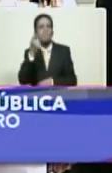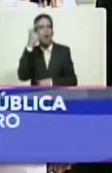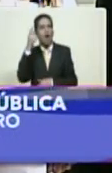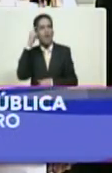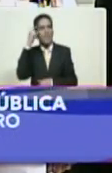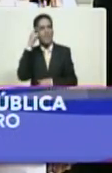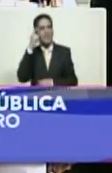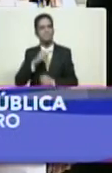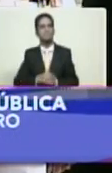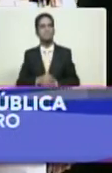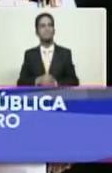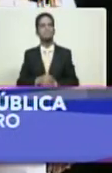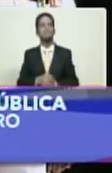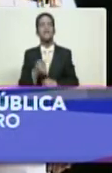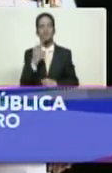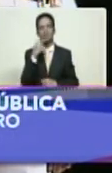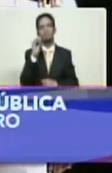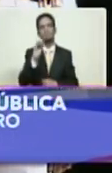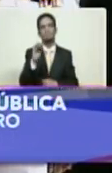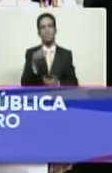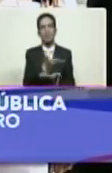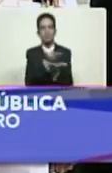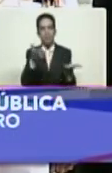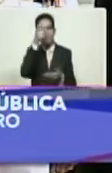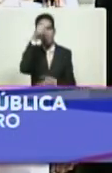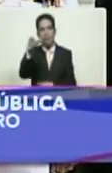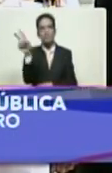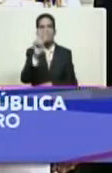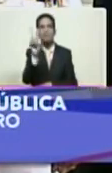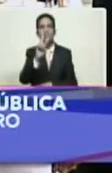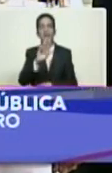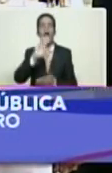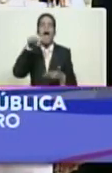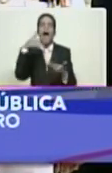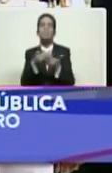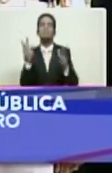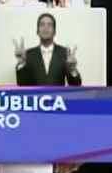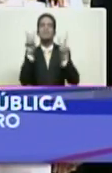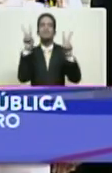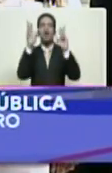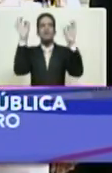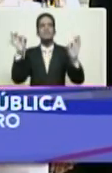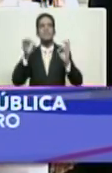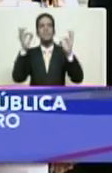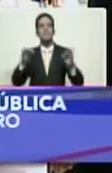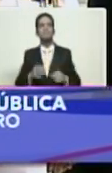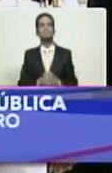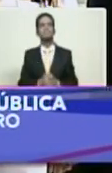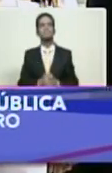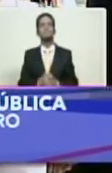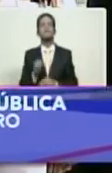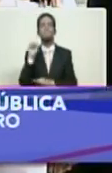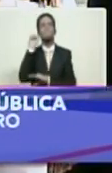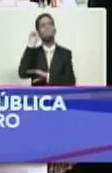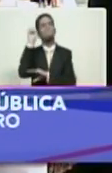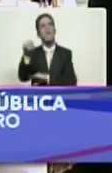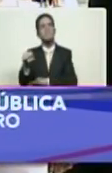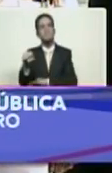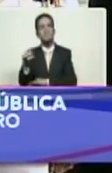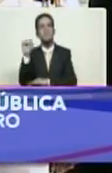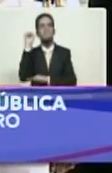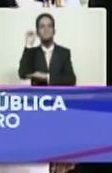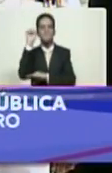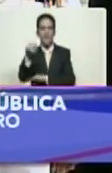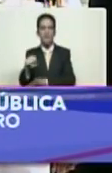logros. Y le digo como siempre al pueblo de Venezuela, hasta la victoria siempre, venceremos,